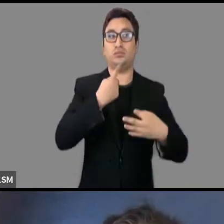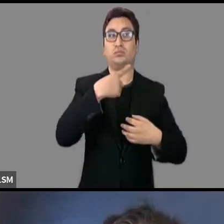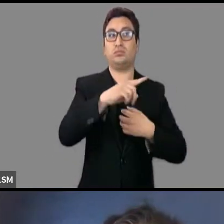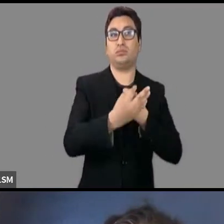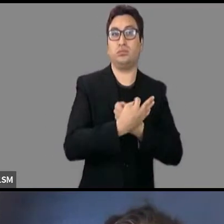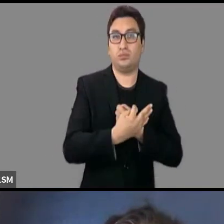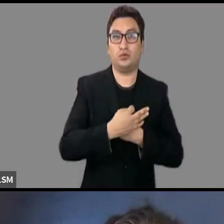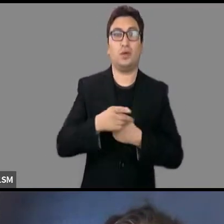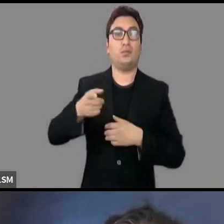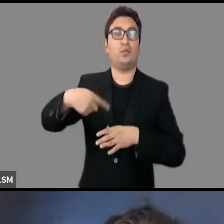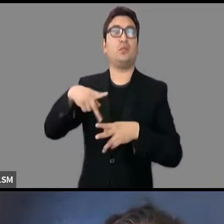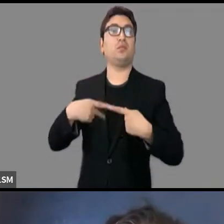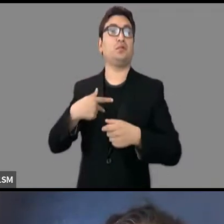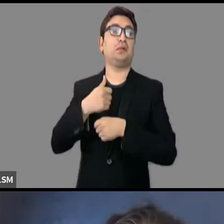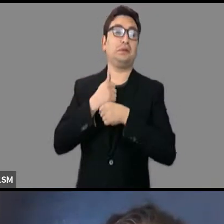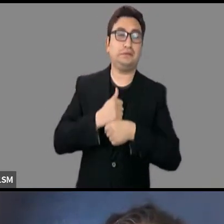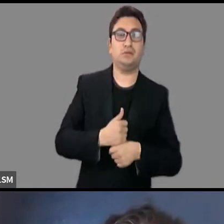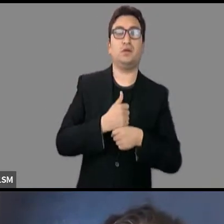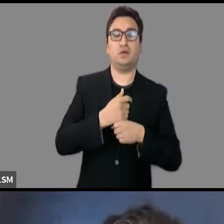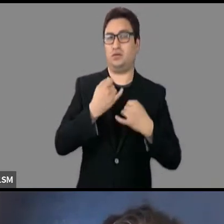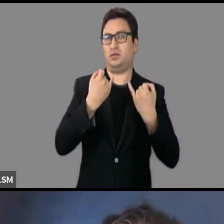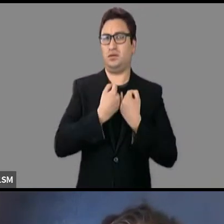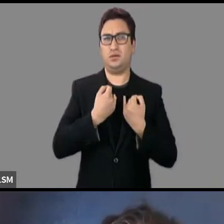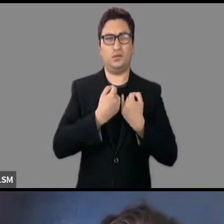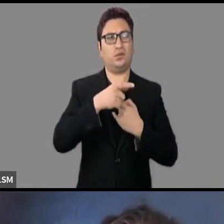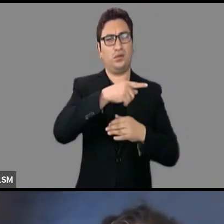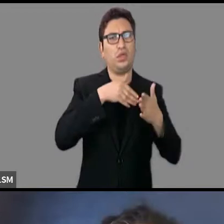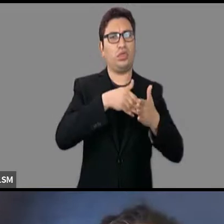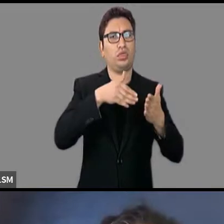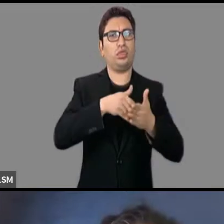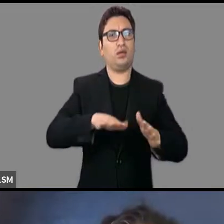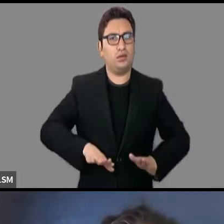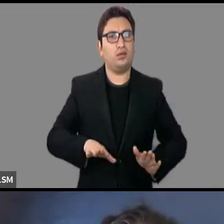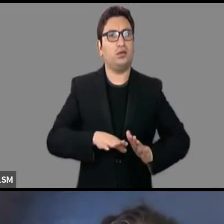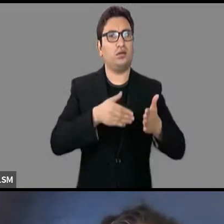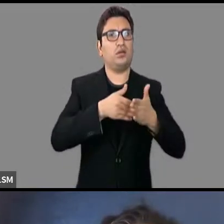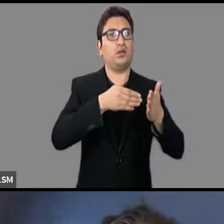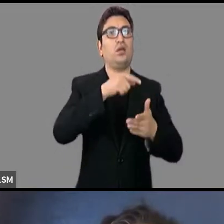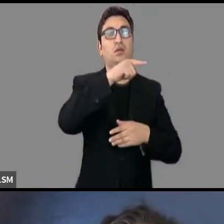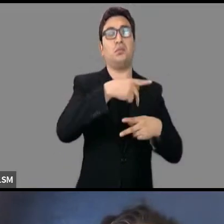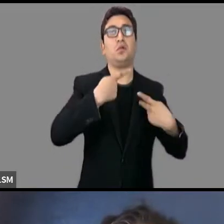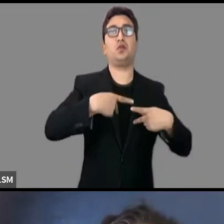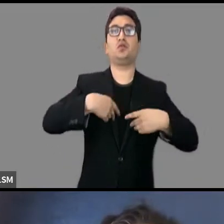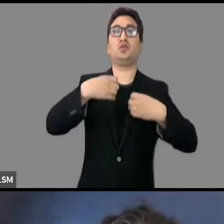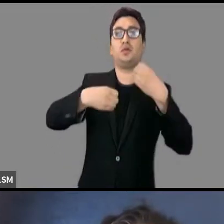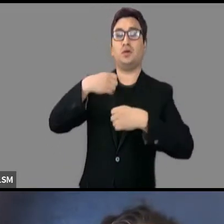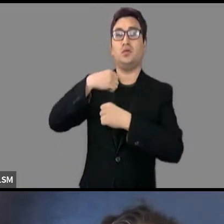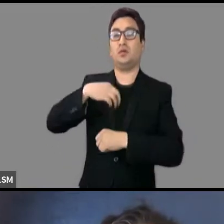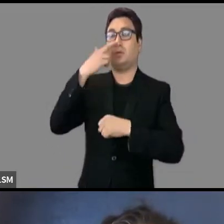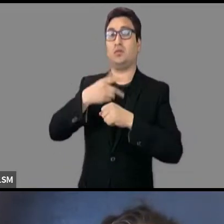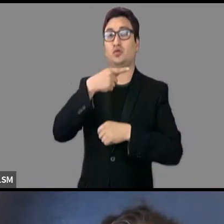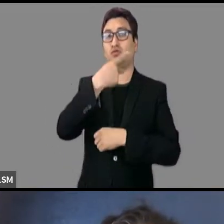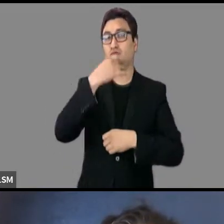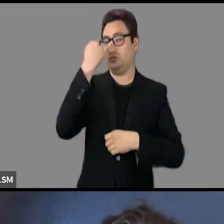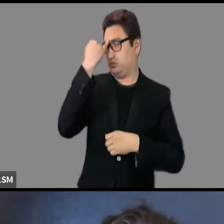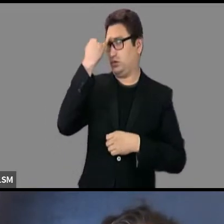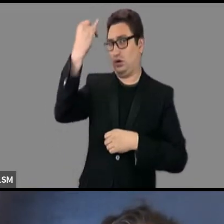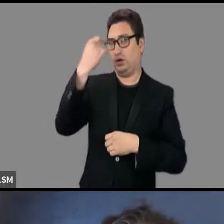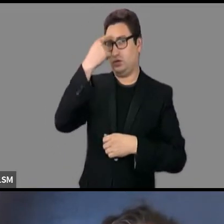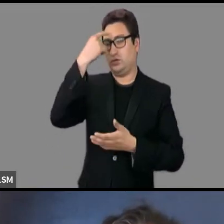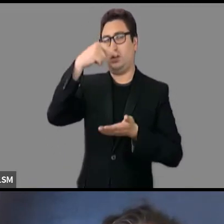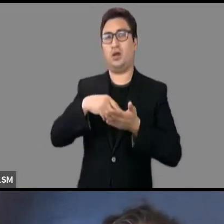como víctimas, vemos cómo esas barreras actitudinales hacen que el juzgador tenga creencias o estereotipos que nos llevan a